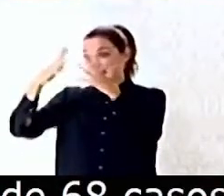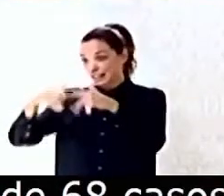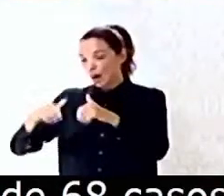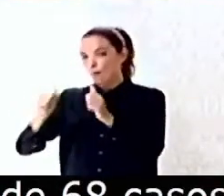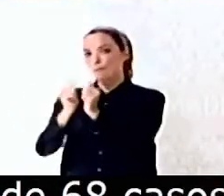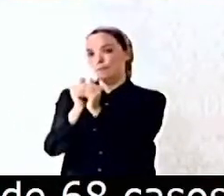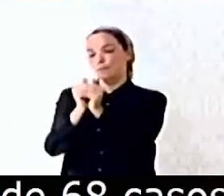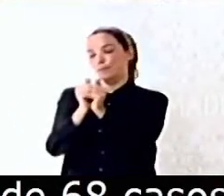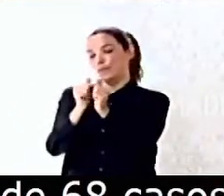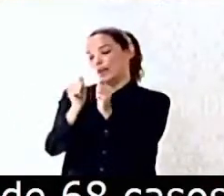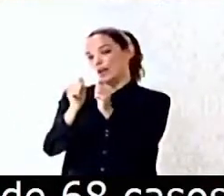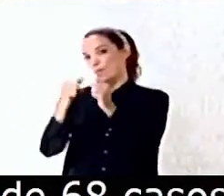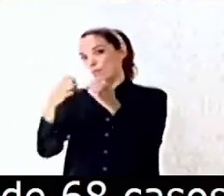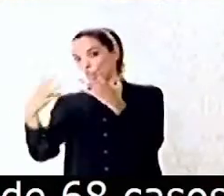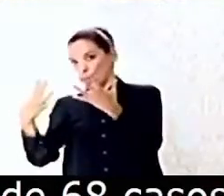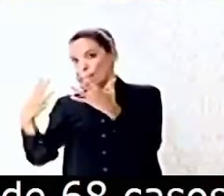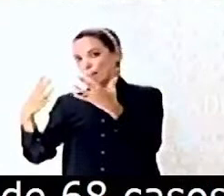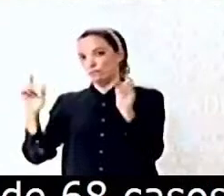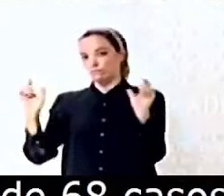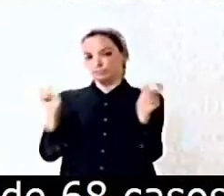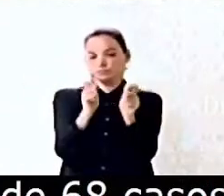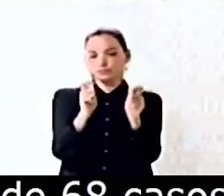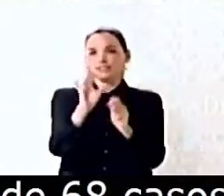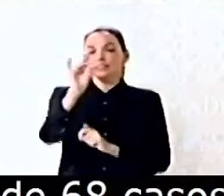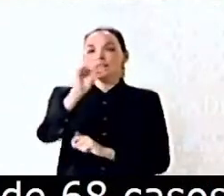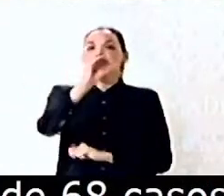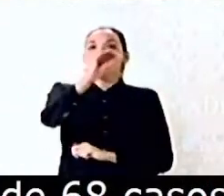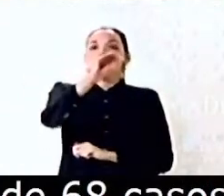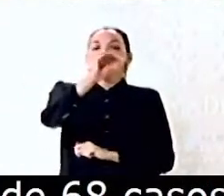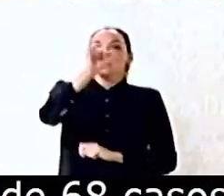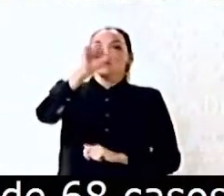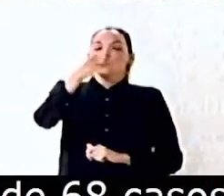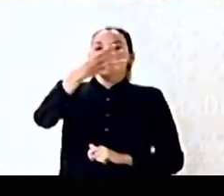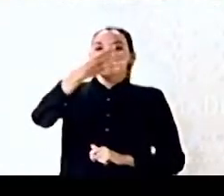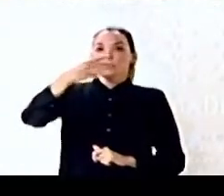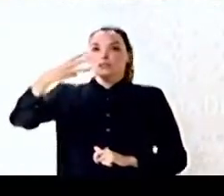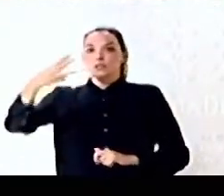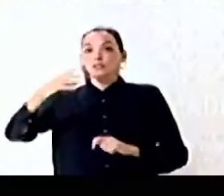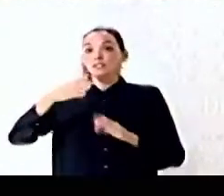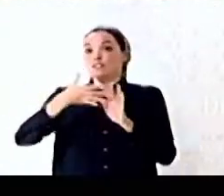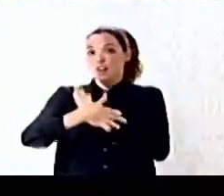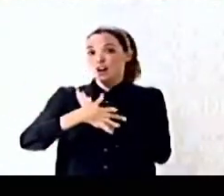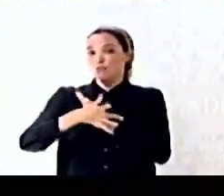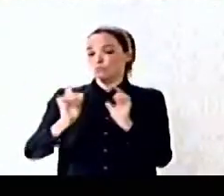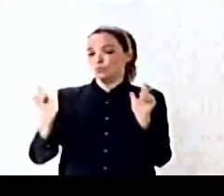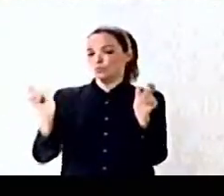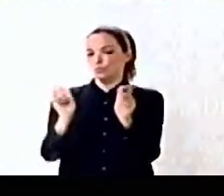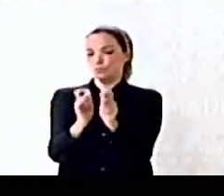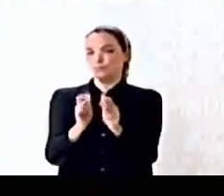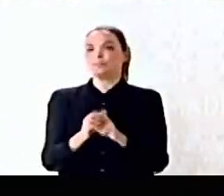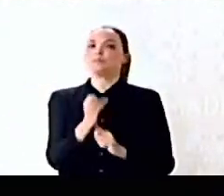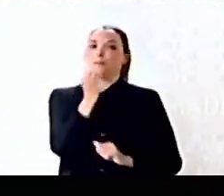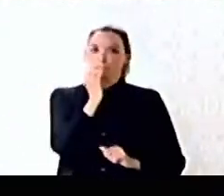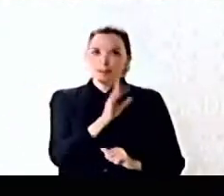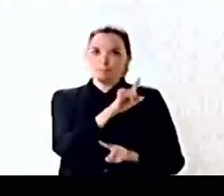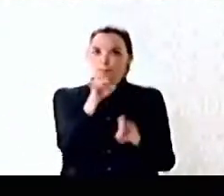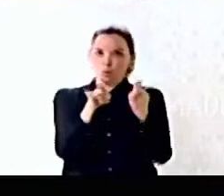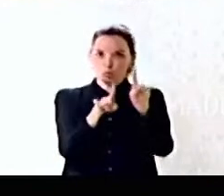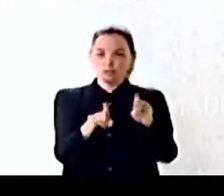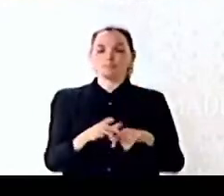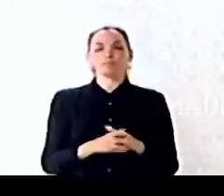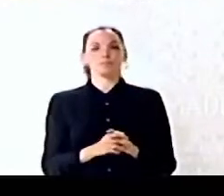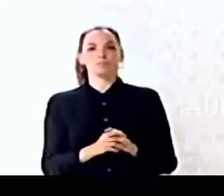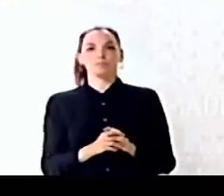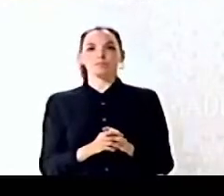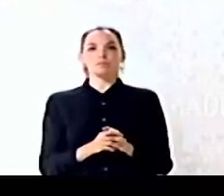descendiendo claramente. Sí, la razón de tasa es de 0,43, con lo cual va a seguir descendiendo. Bien, por un lado, ¿qué haría falta